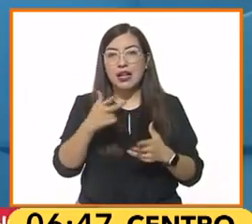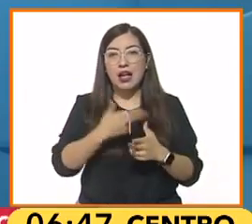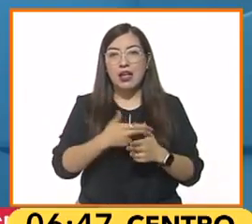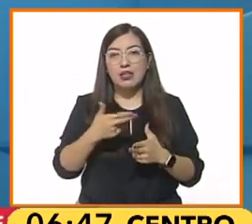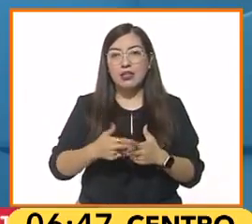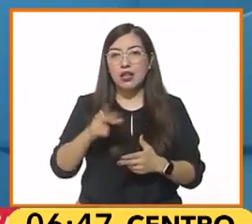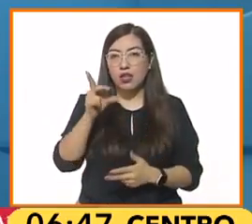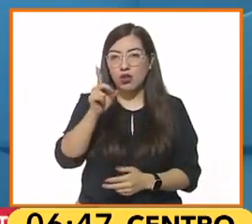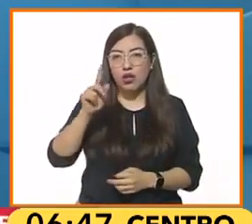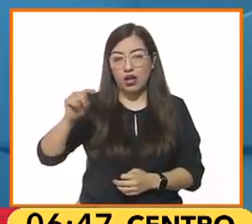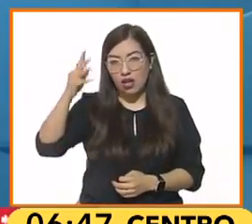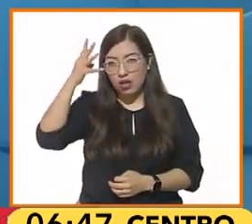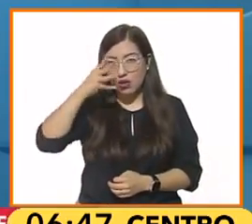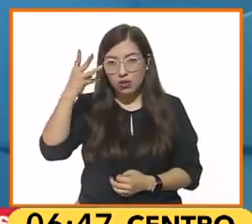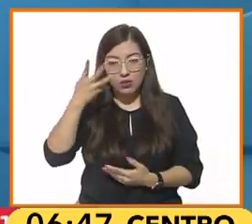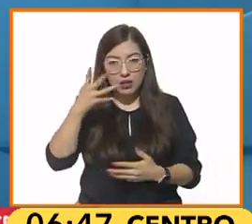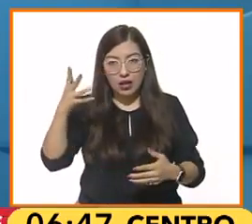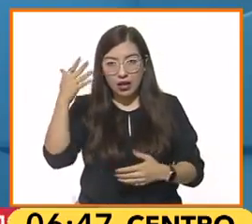salga.